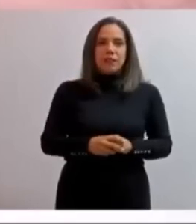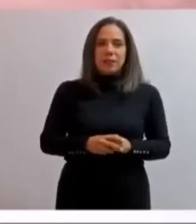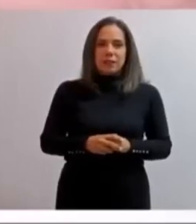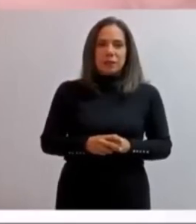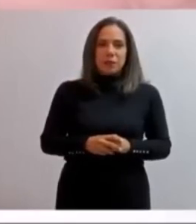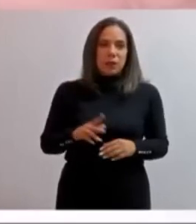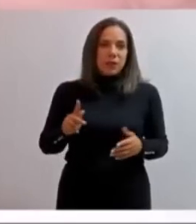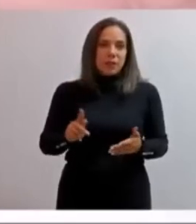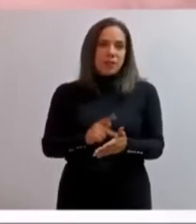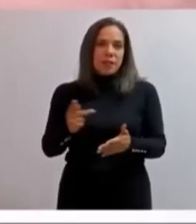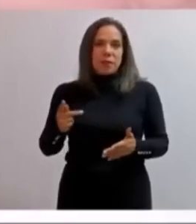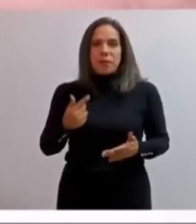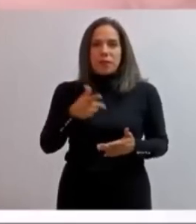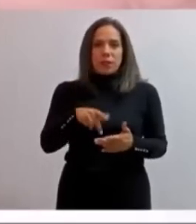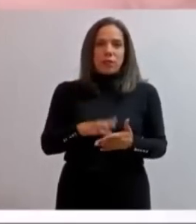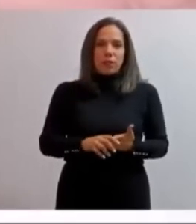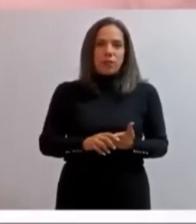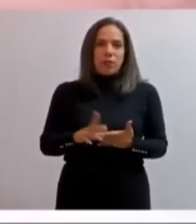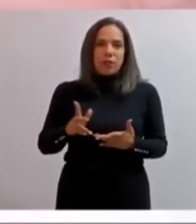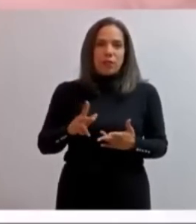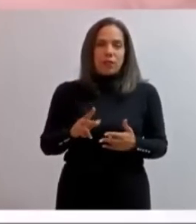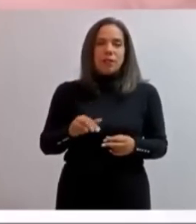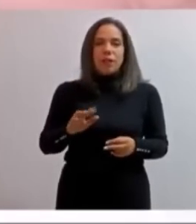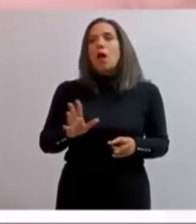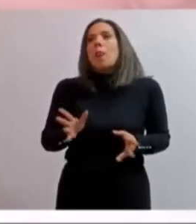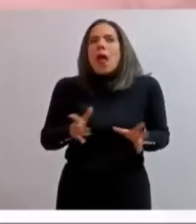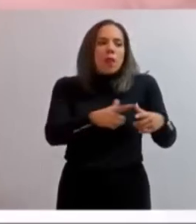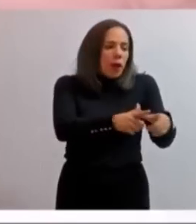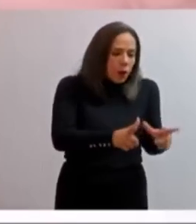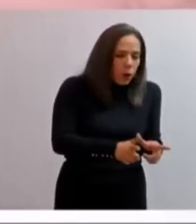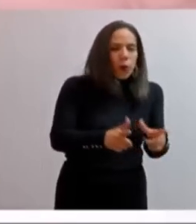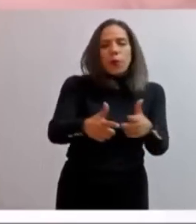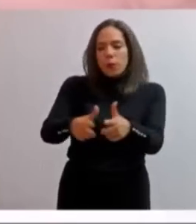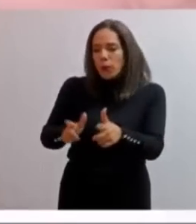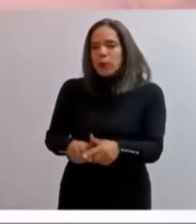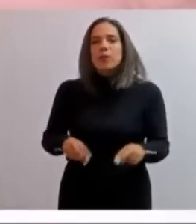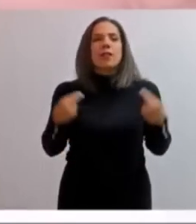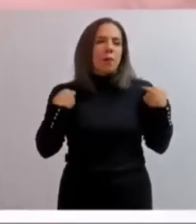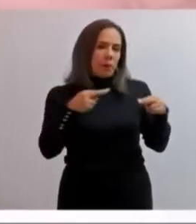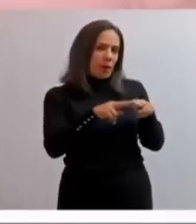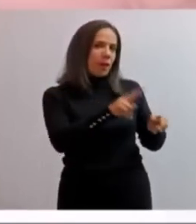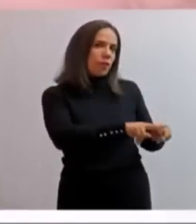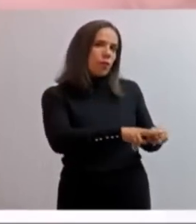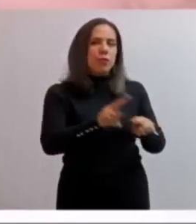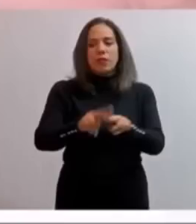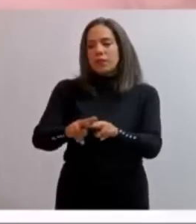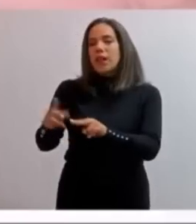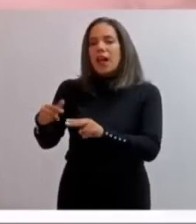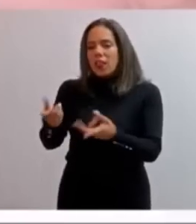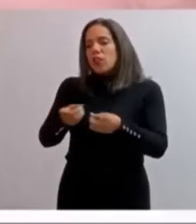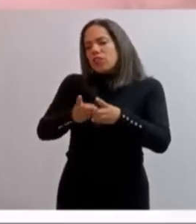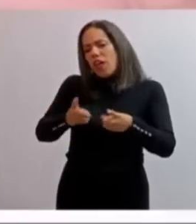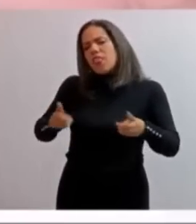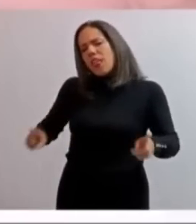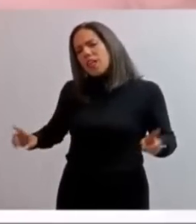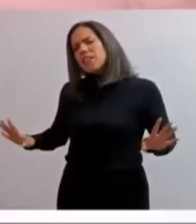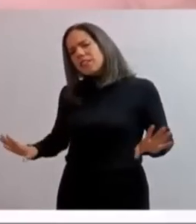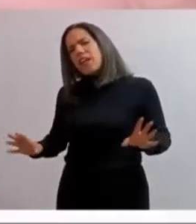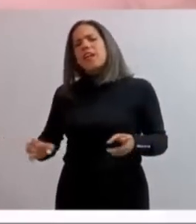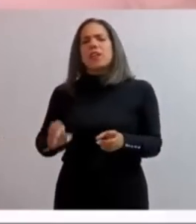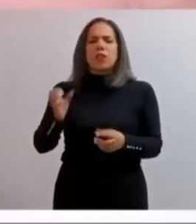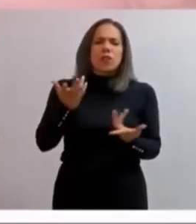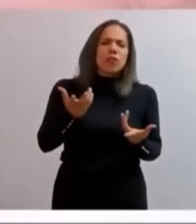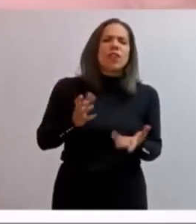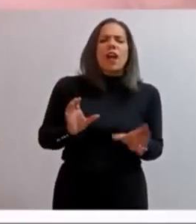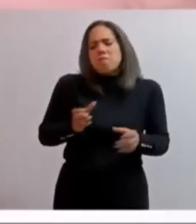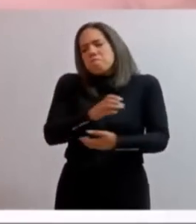que los maestros se organizaron en distintos grupos para desarrollar este trabajo colegiado